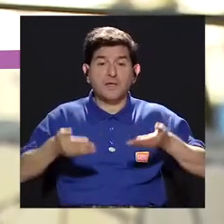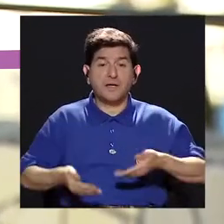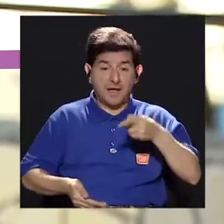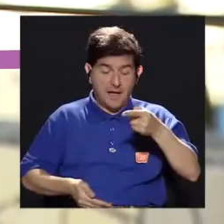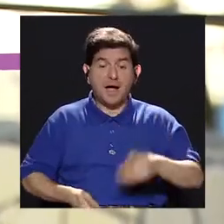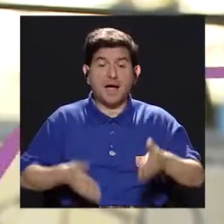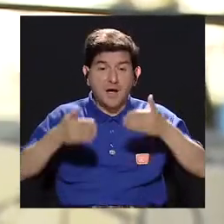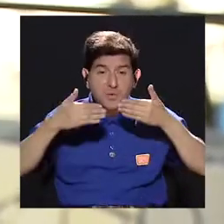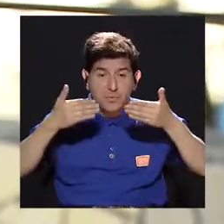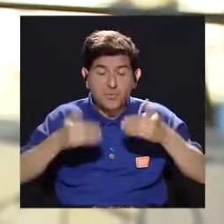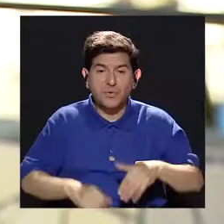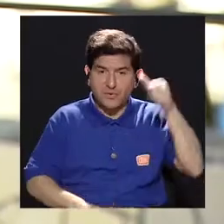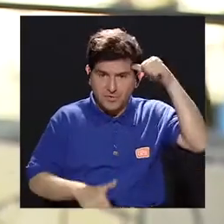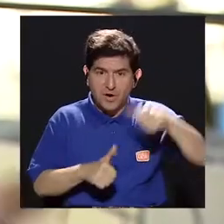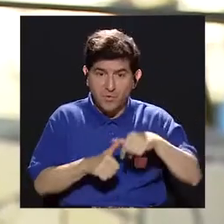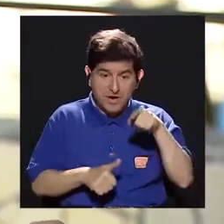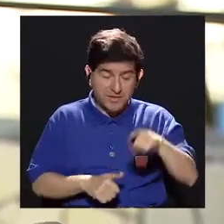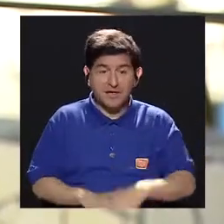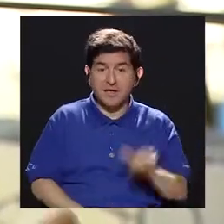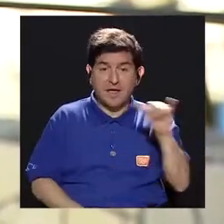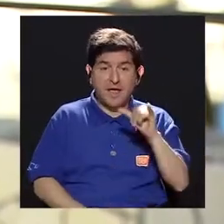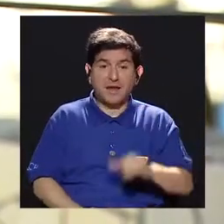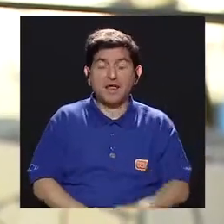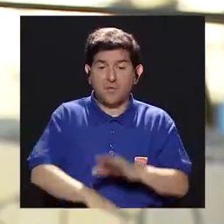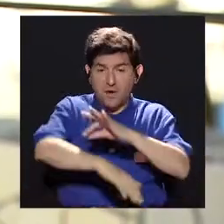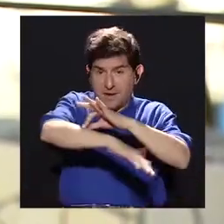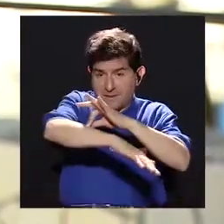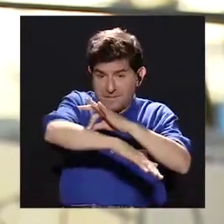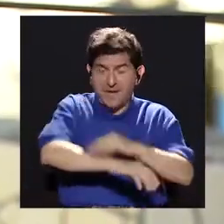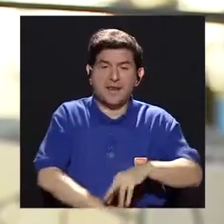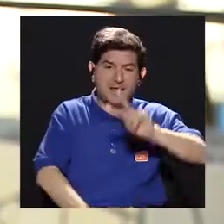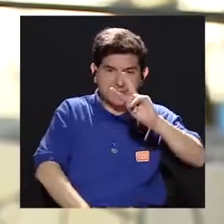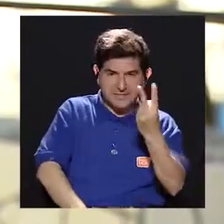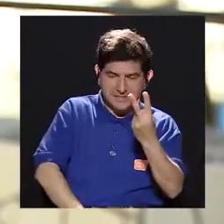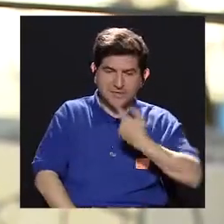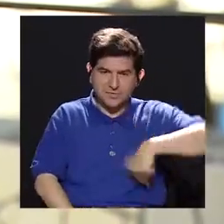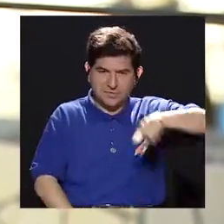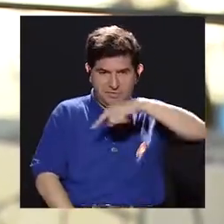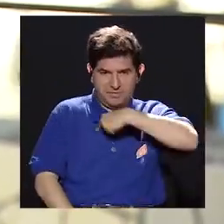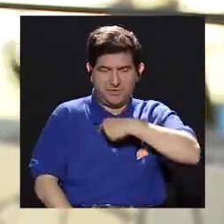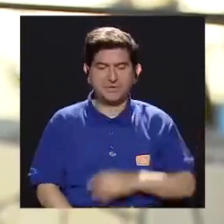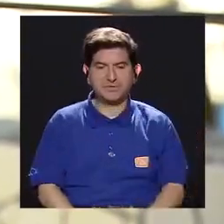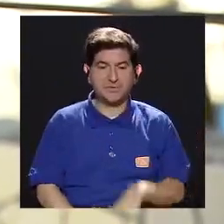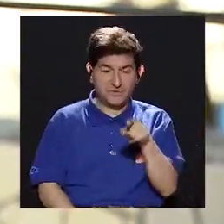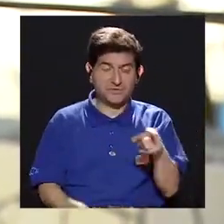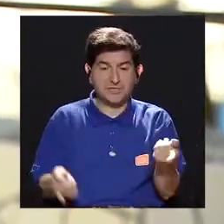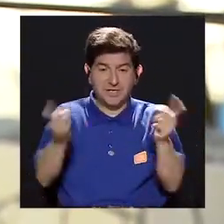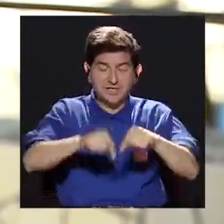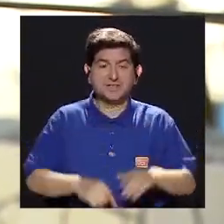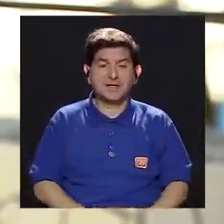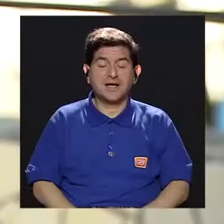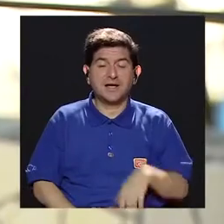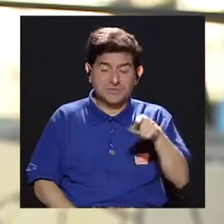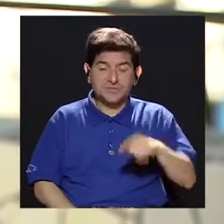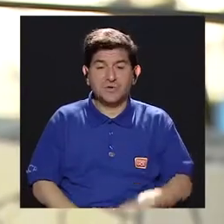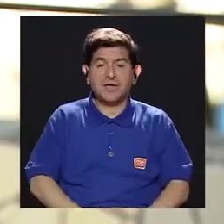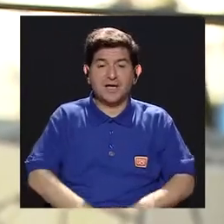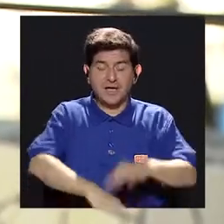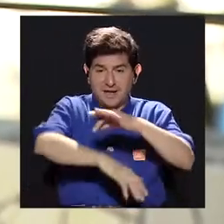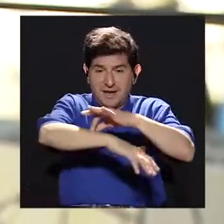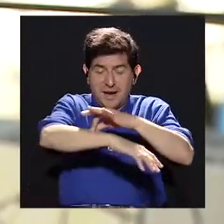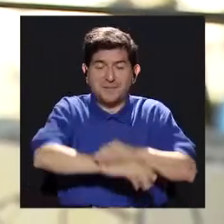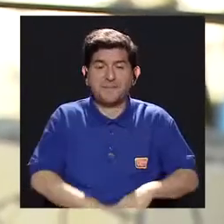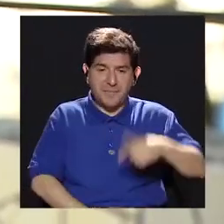porque acordémonos que el cuero es una piel. Entonces, como una segunda piel para nosotros, es la piel de la vaca, tiene poros,